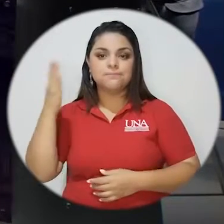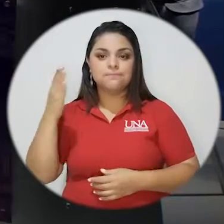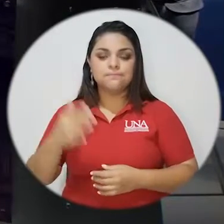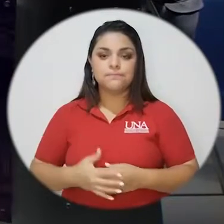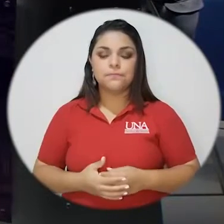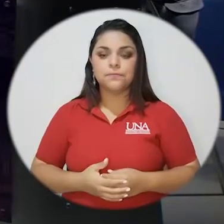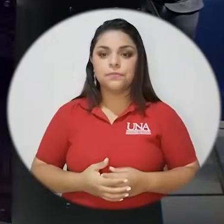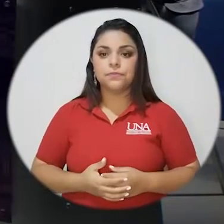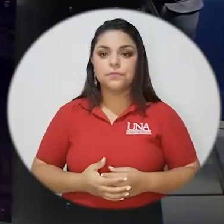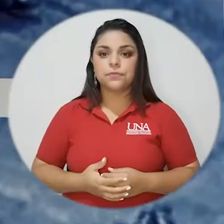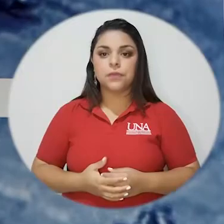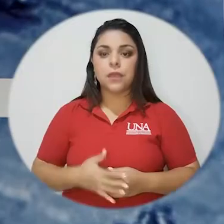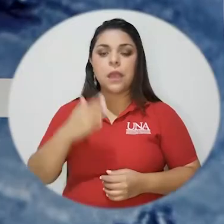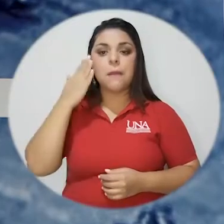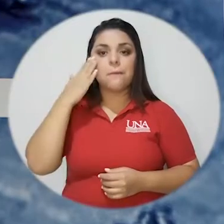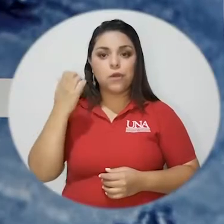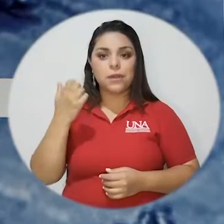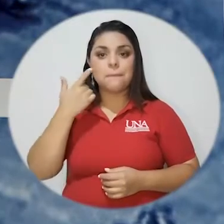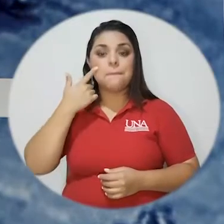bloque, porque